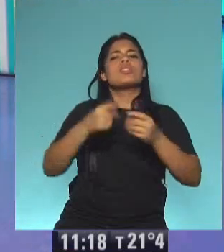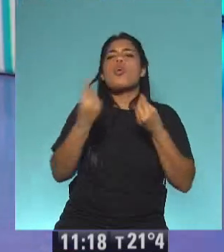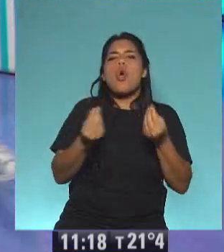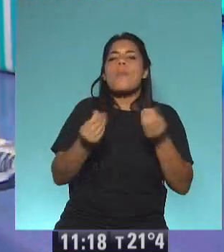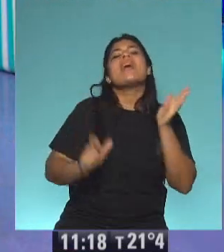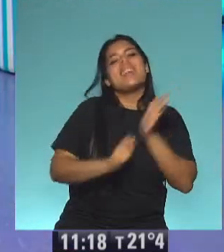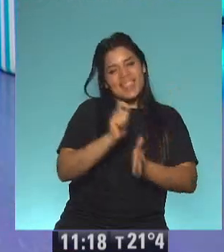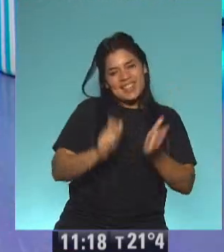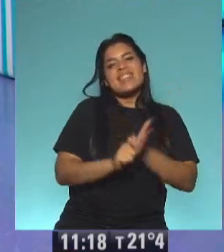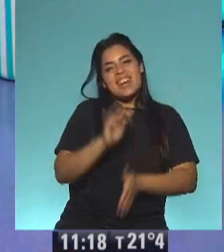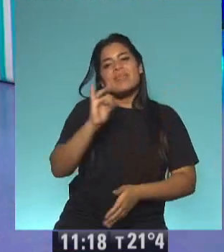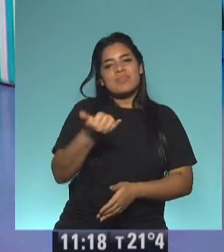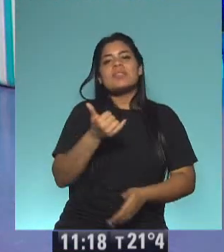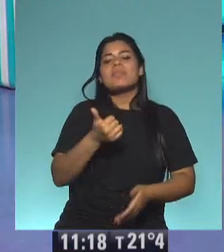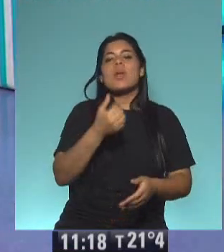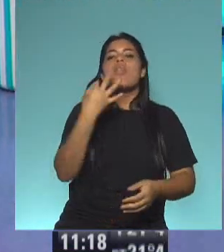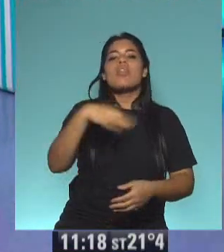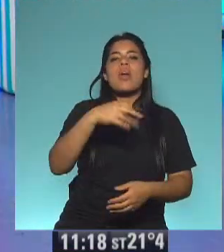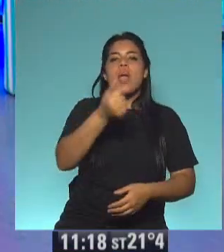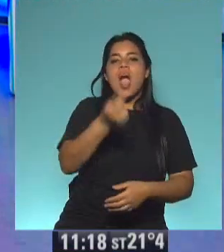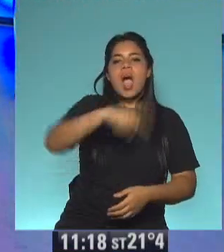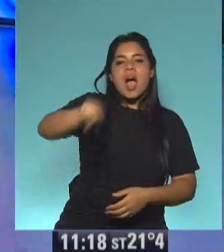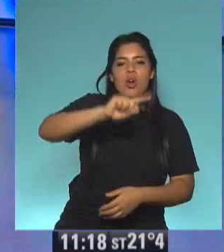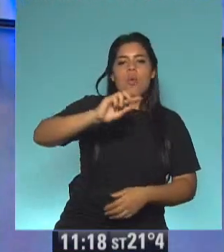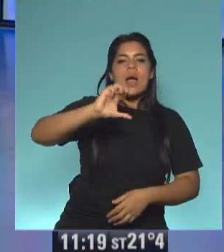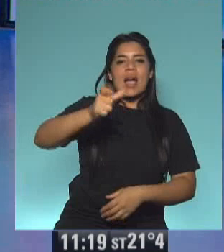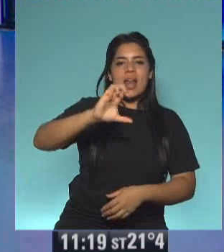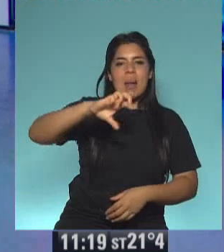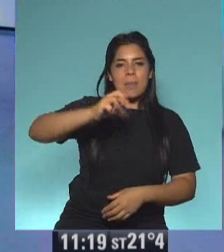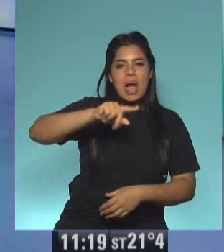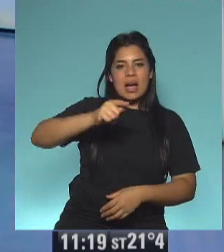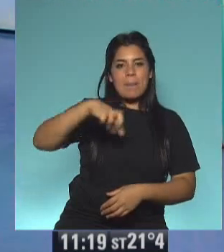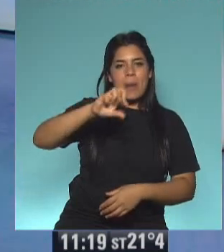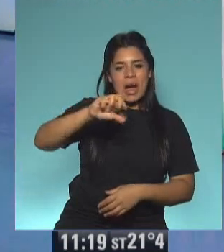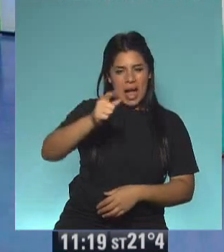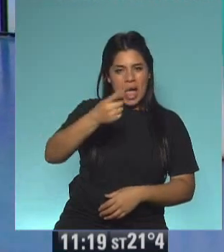es cierto? Así es, etiquetando en sus historias a @canalpacapaca, @seguimoseducando,